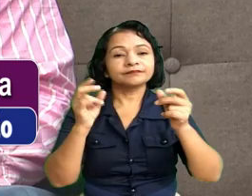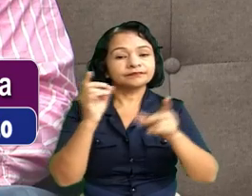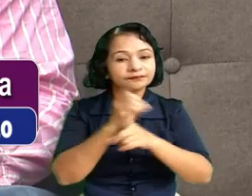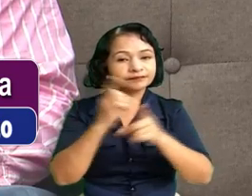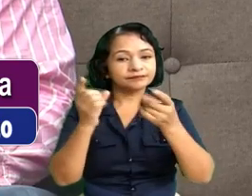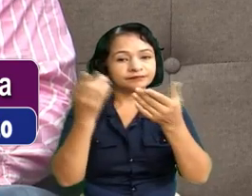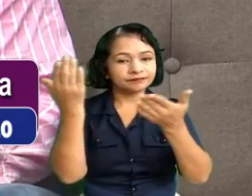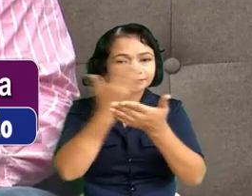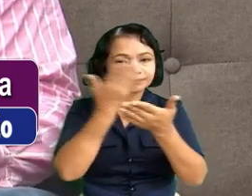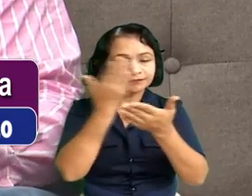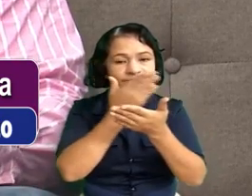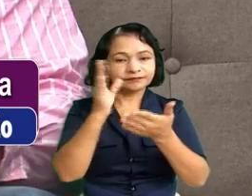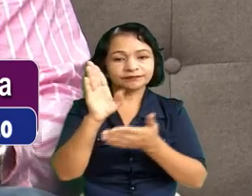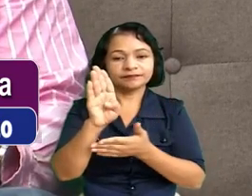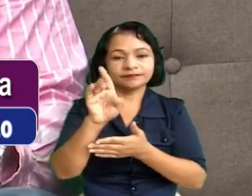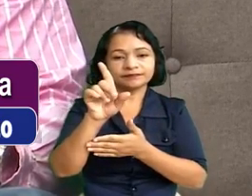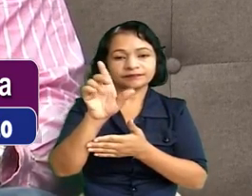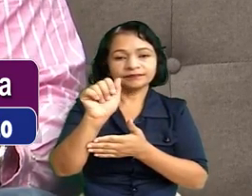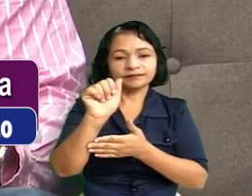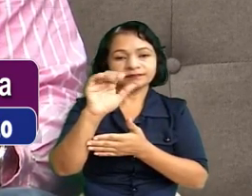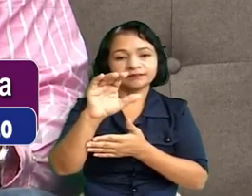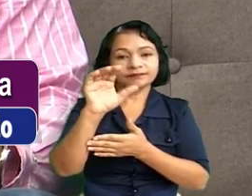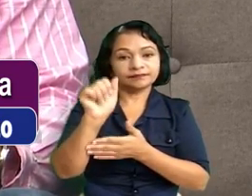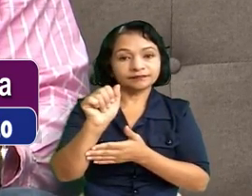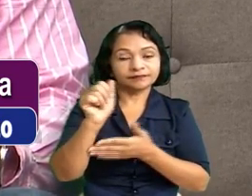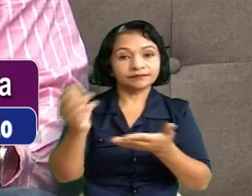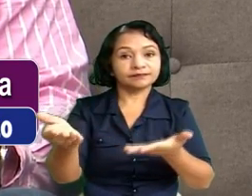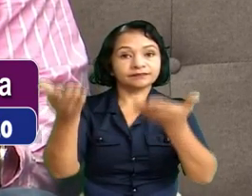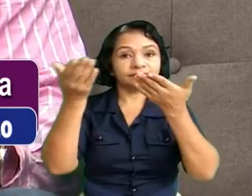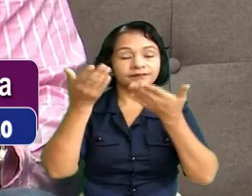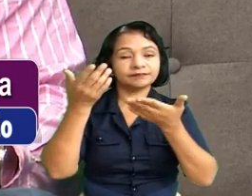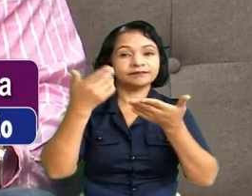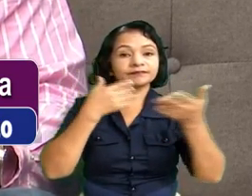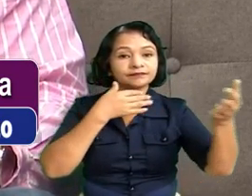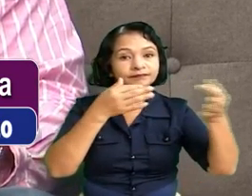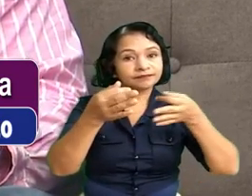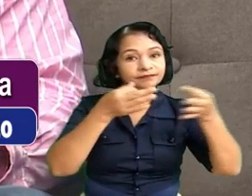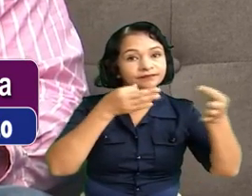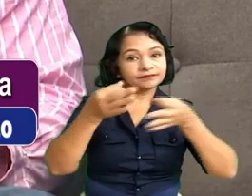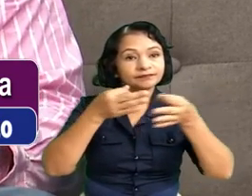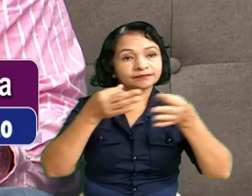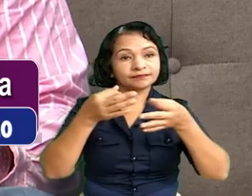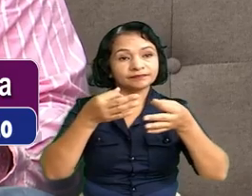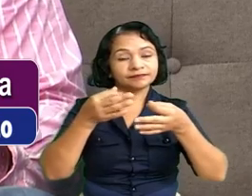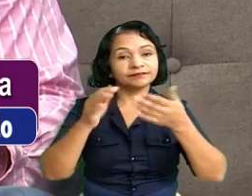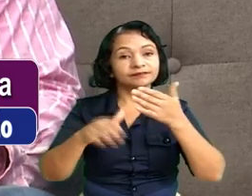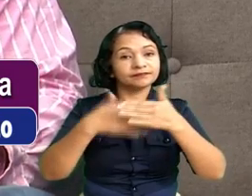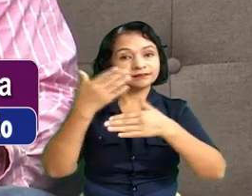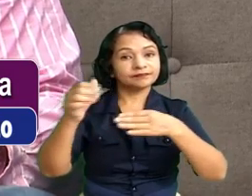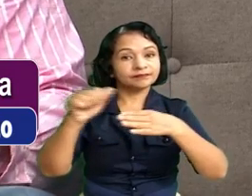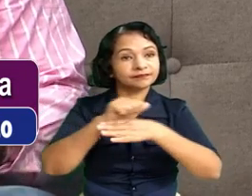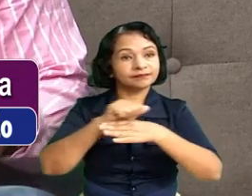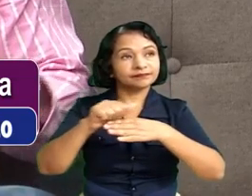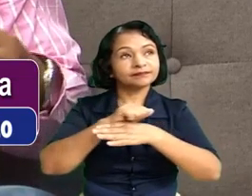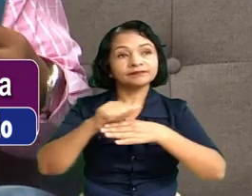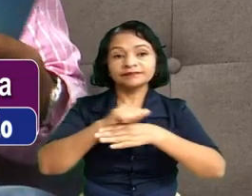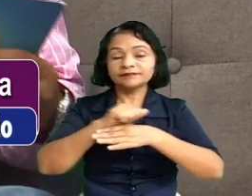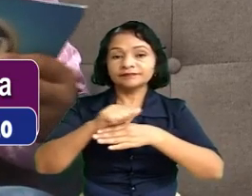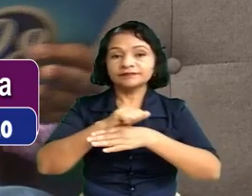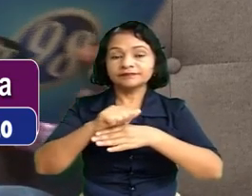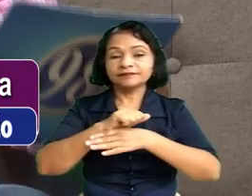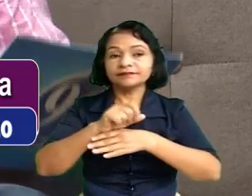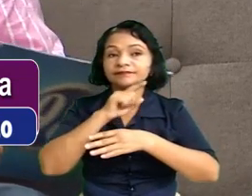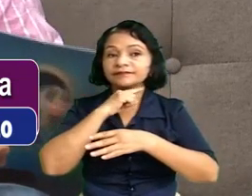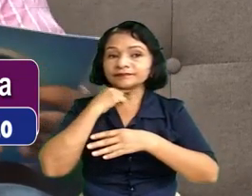Blanquita. Y sin duda alguna un legado que precisamente se replica a partir de un ejercicio práctico. Es decir, si bien es